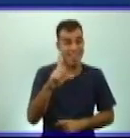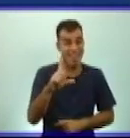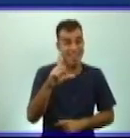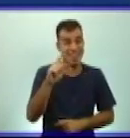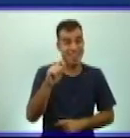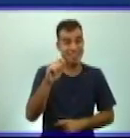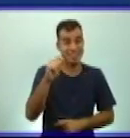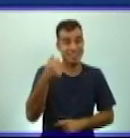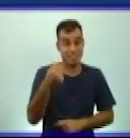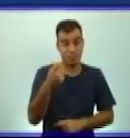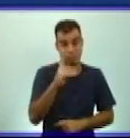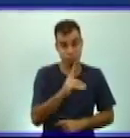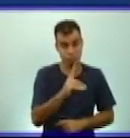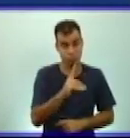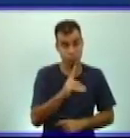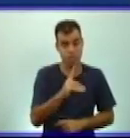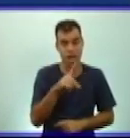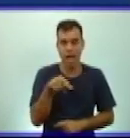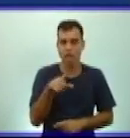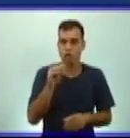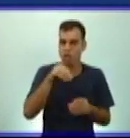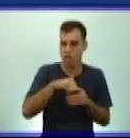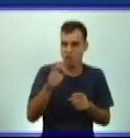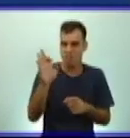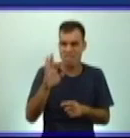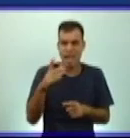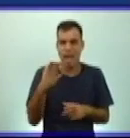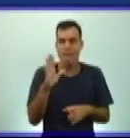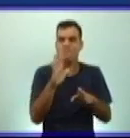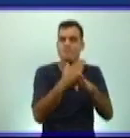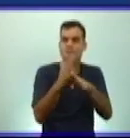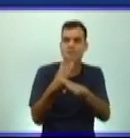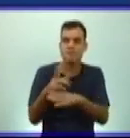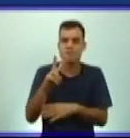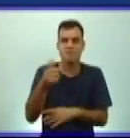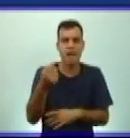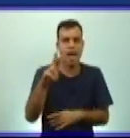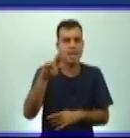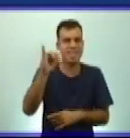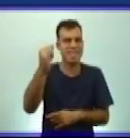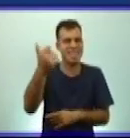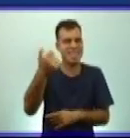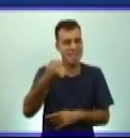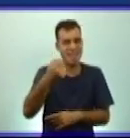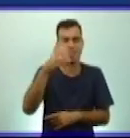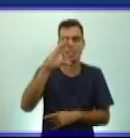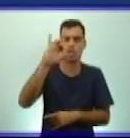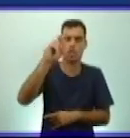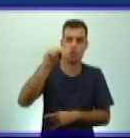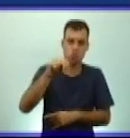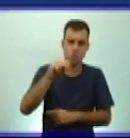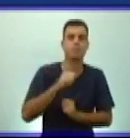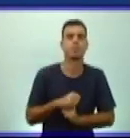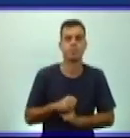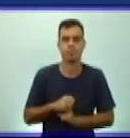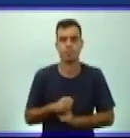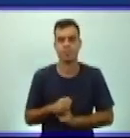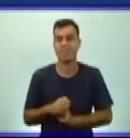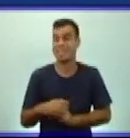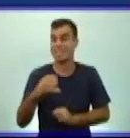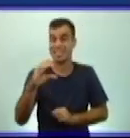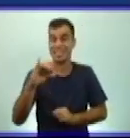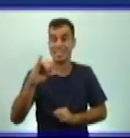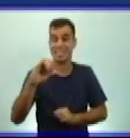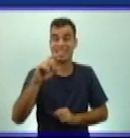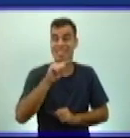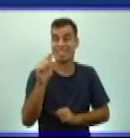significa variación dentro de la física y bueno, en el caso de delta zeta sería la resta de la posición final